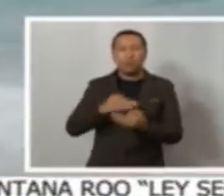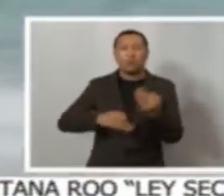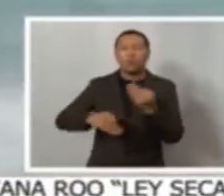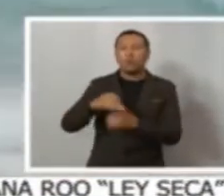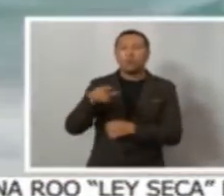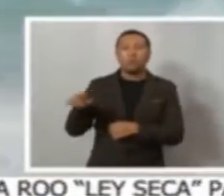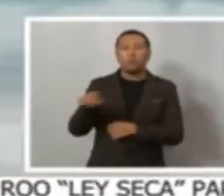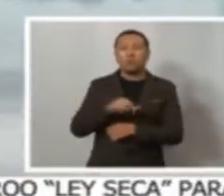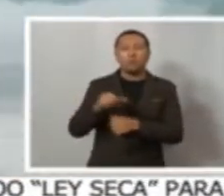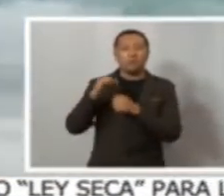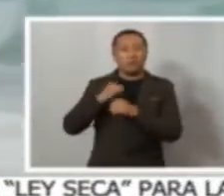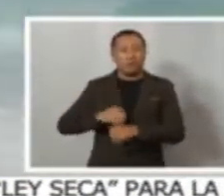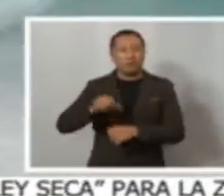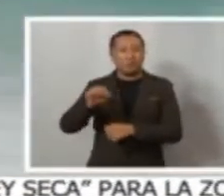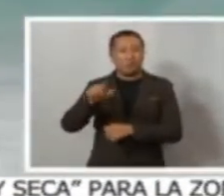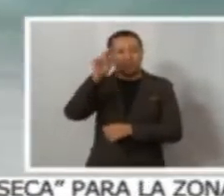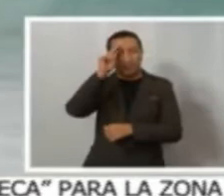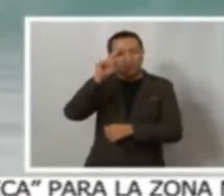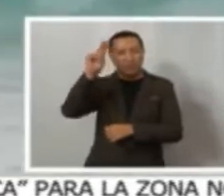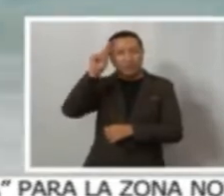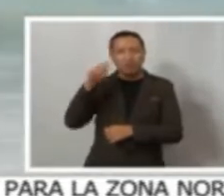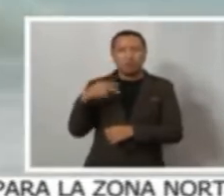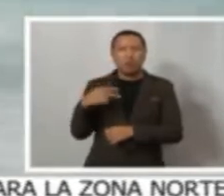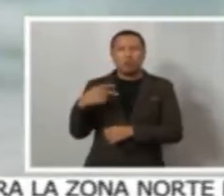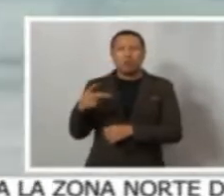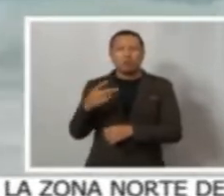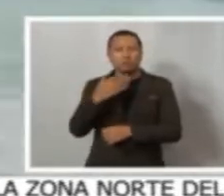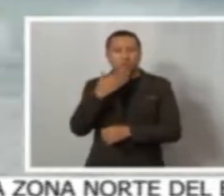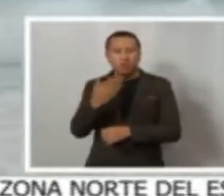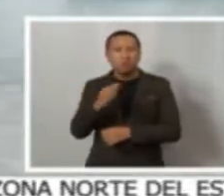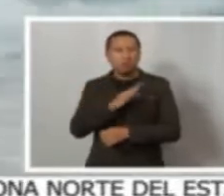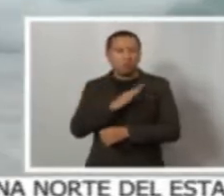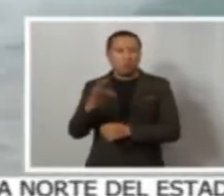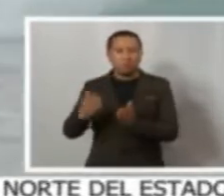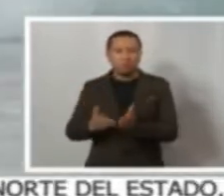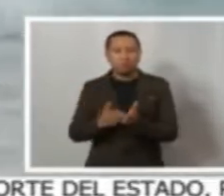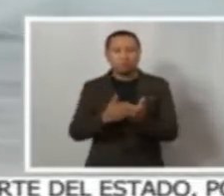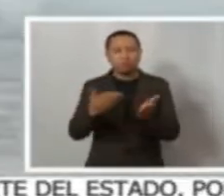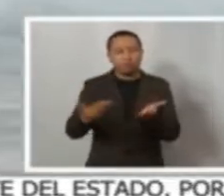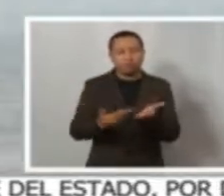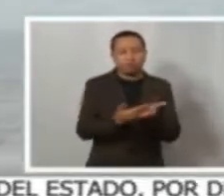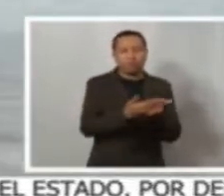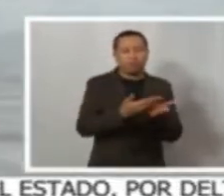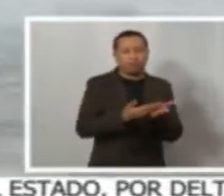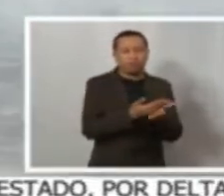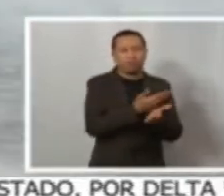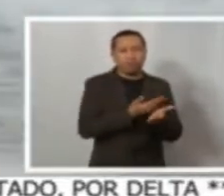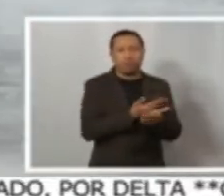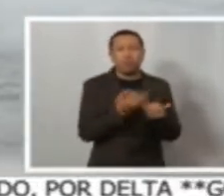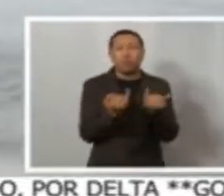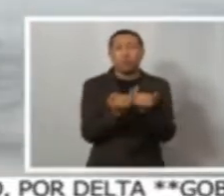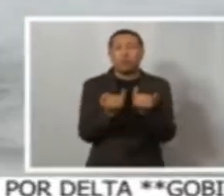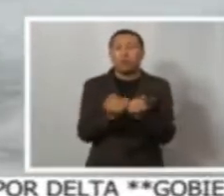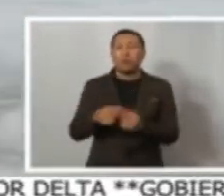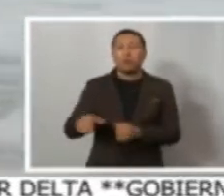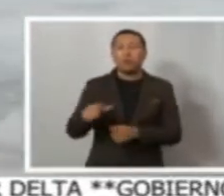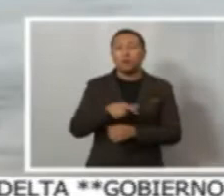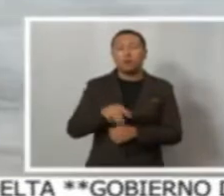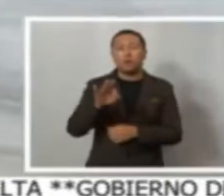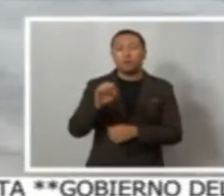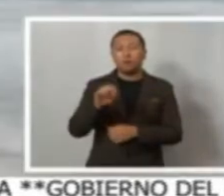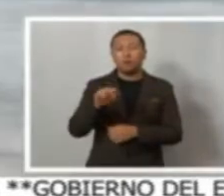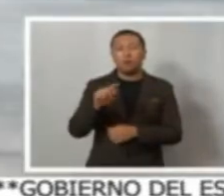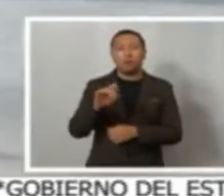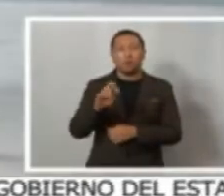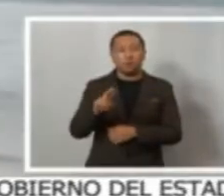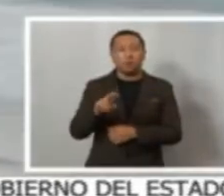han puesto a disposición de los ciudadanos sus rampas para evacuar sus embarcaciones, además de que el Fonatur abrió la rampa del malecón Tajamar para que la